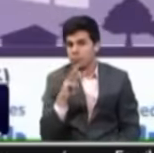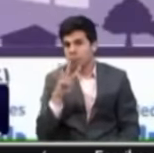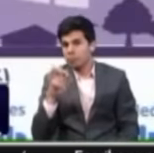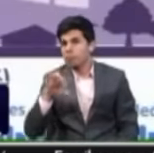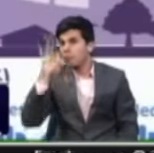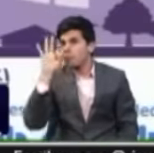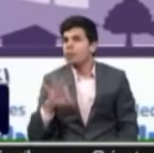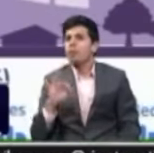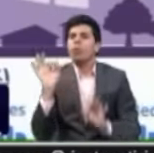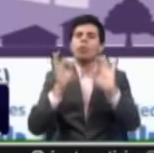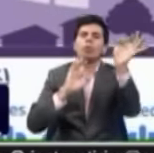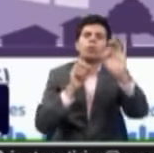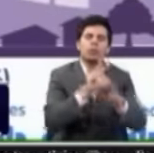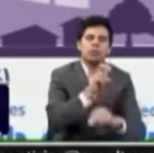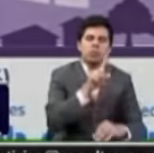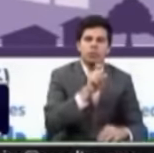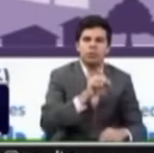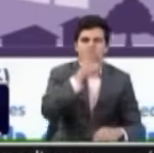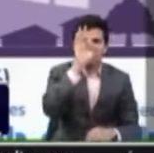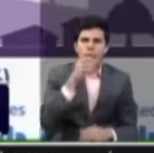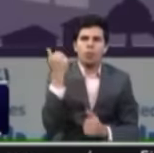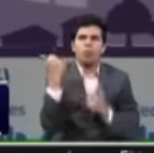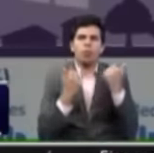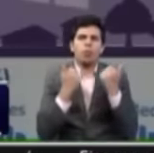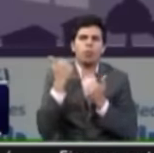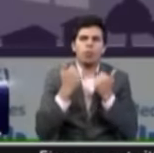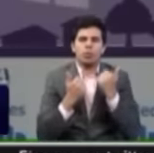39% o del 76%.